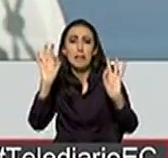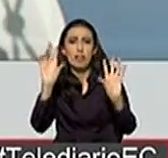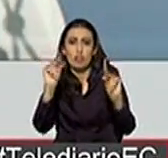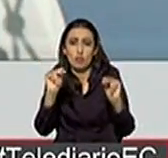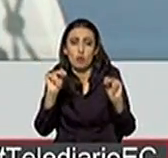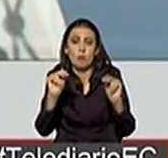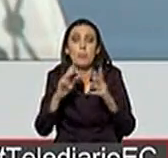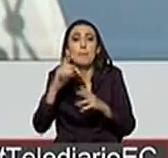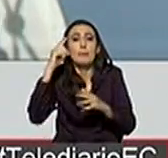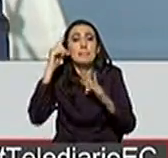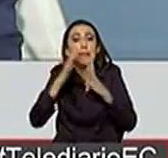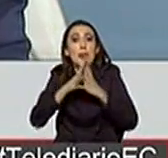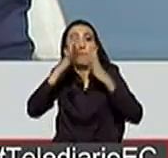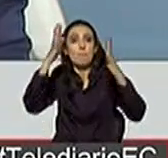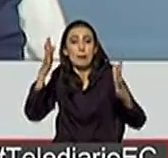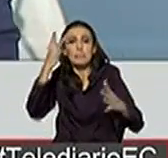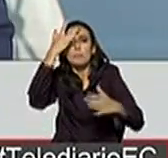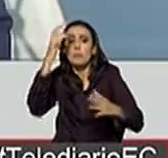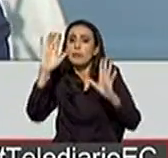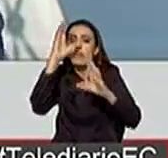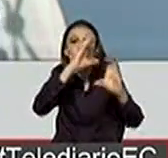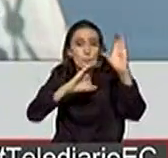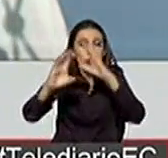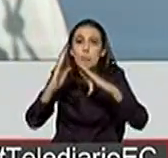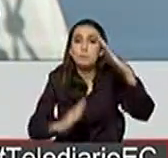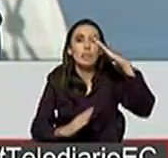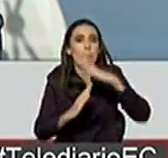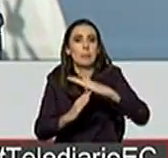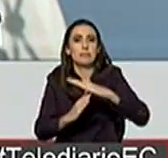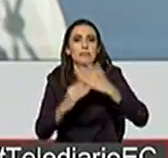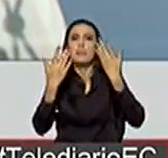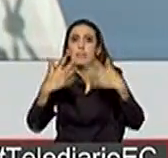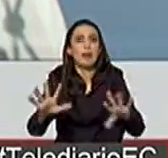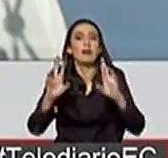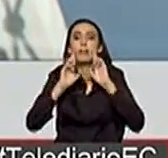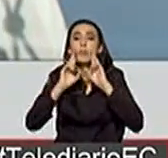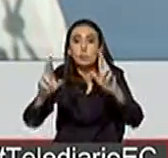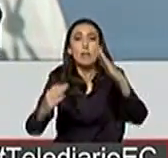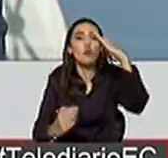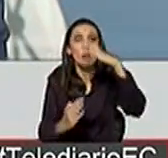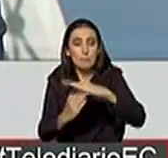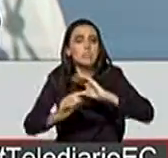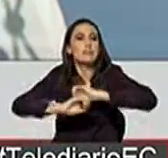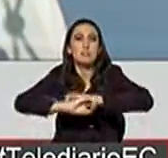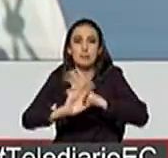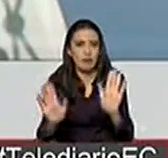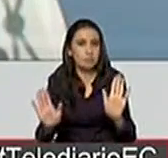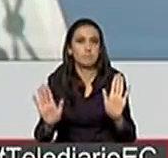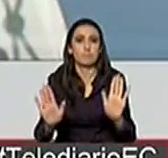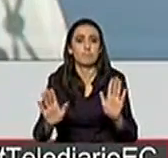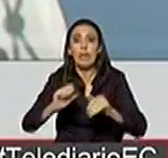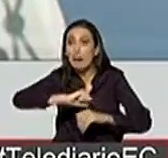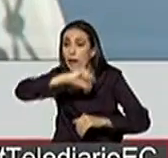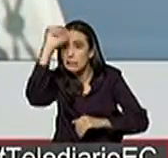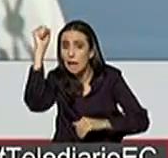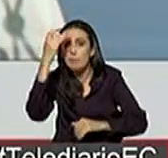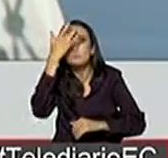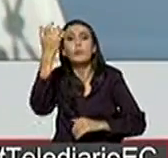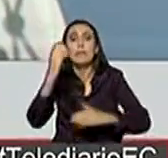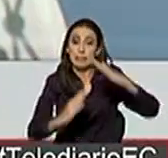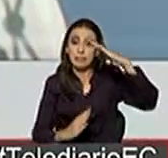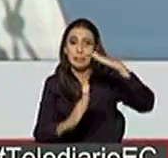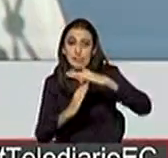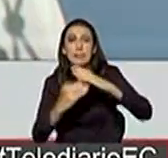porque encontramos el camino y es la paz así es y creo que todos los ciudadanos deberíamos tener claro en que hemos ganado en la medida en que ahora